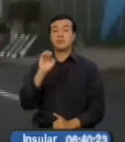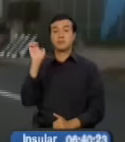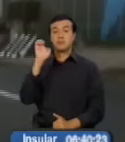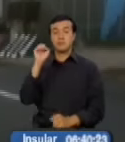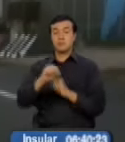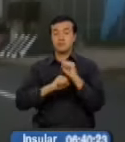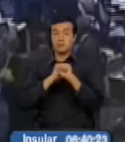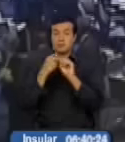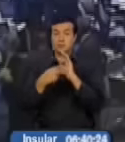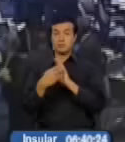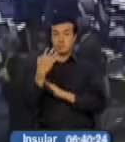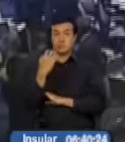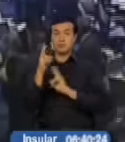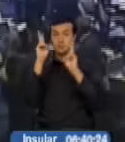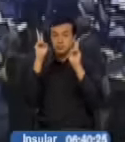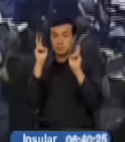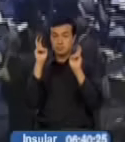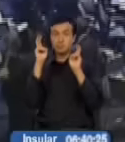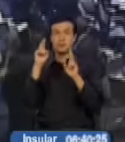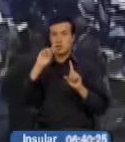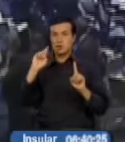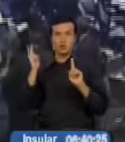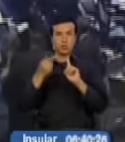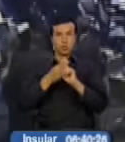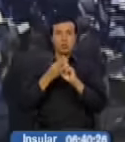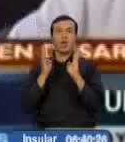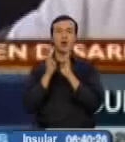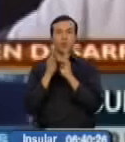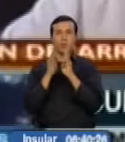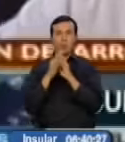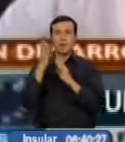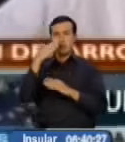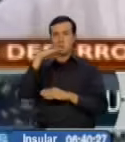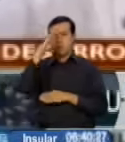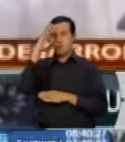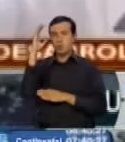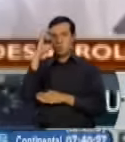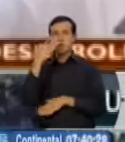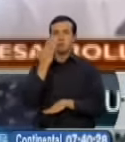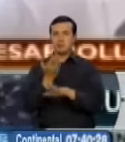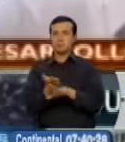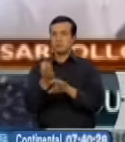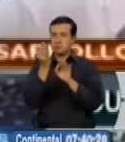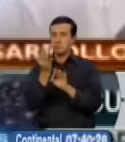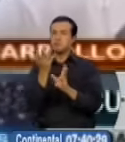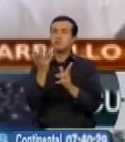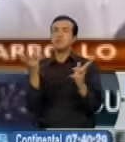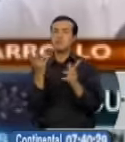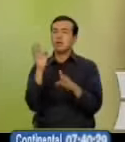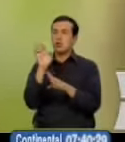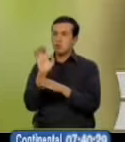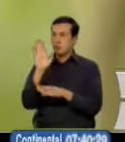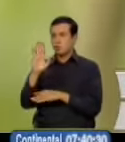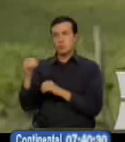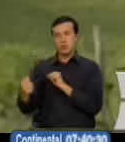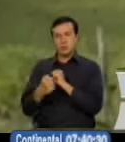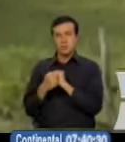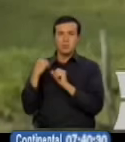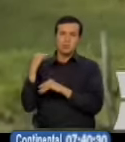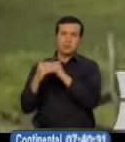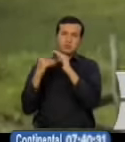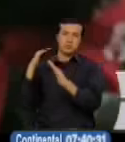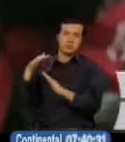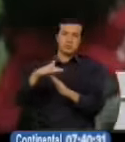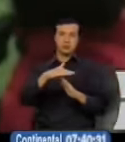del 2014 donde en el marco de la segunda cumbre de CELAC en Cuba, Colombia ya puso de manifiesto su aspiración de que Ecuador apoye un proceso de